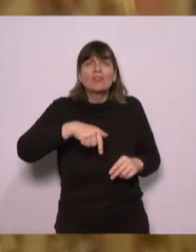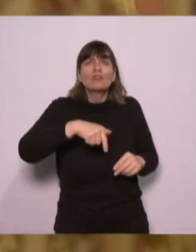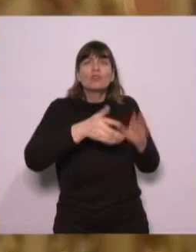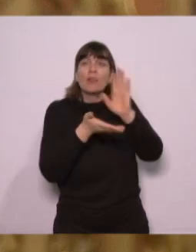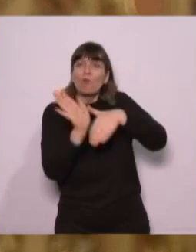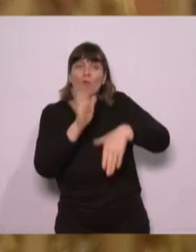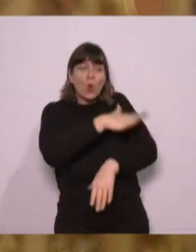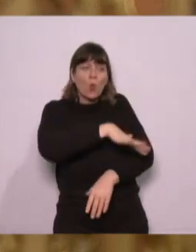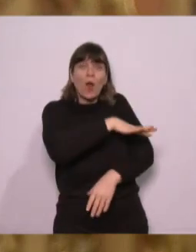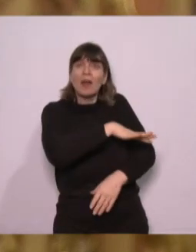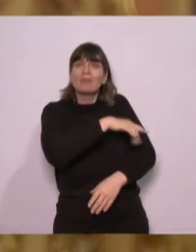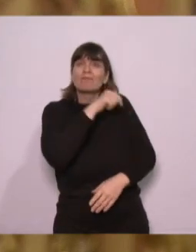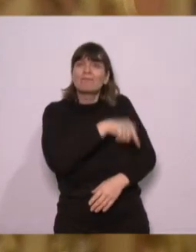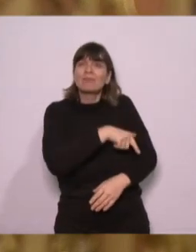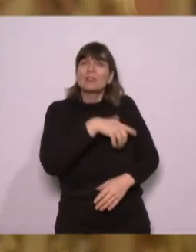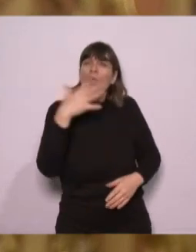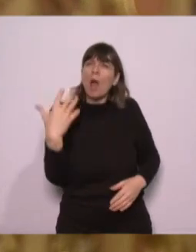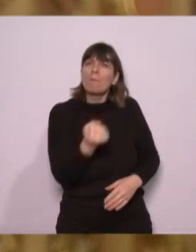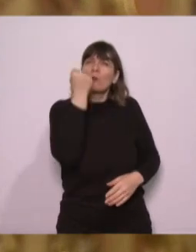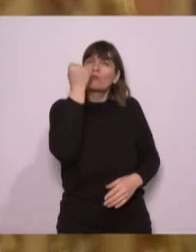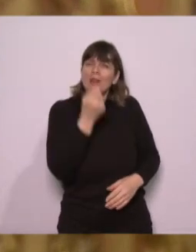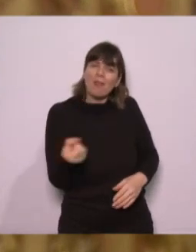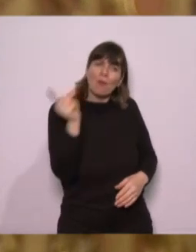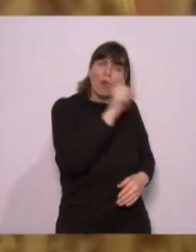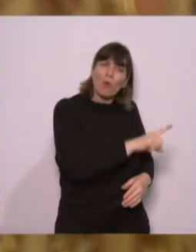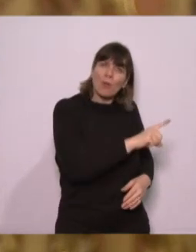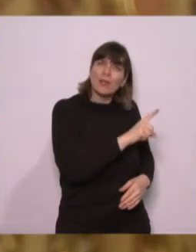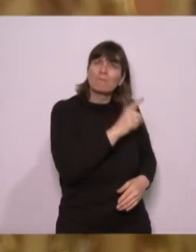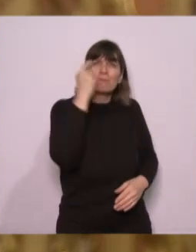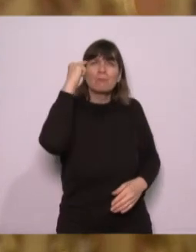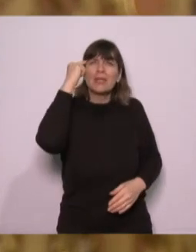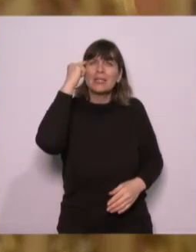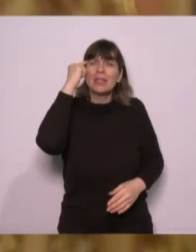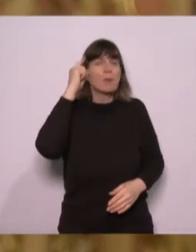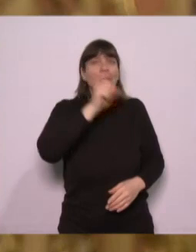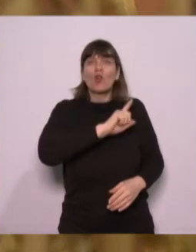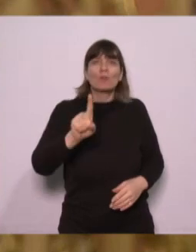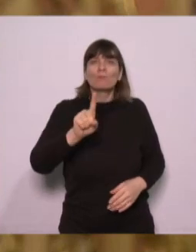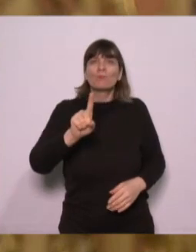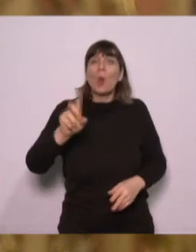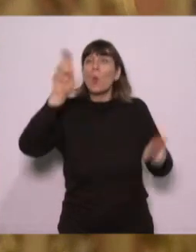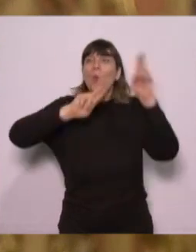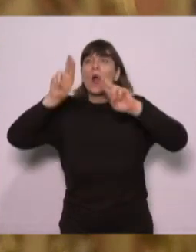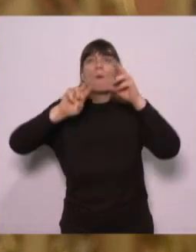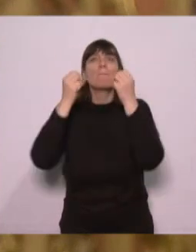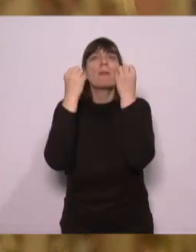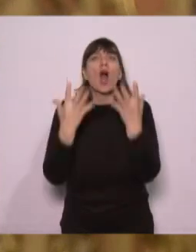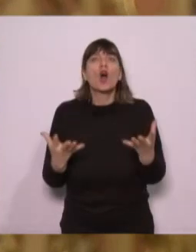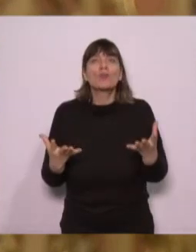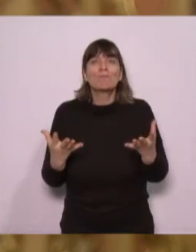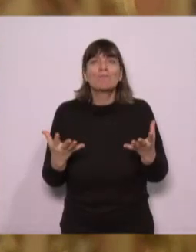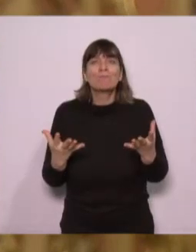habían salido, habrían tenido oportunidad de regresar. Pero aspiraban a una patria